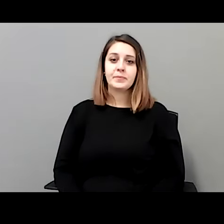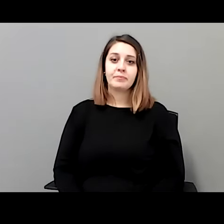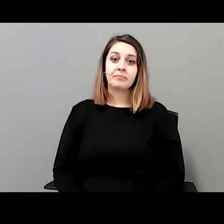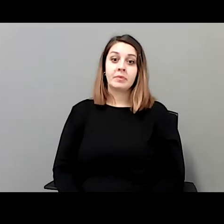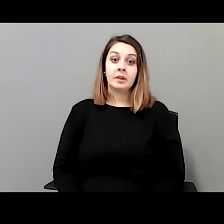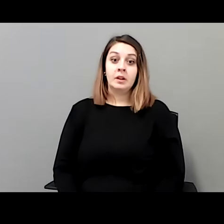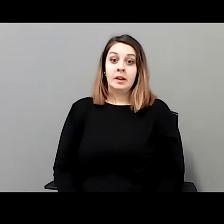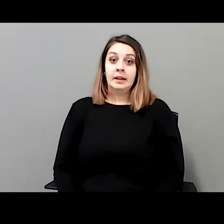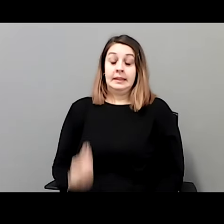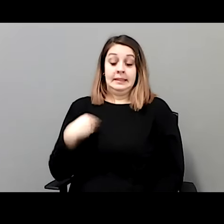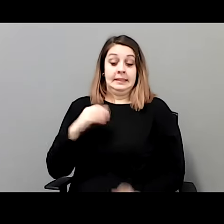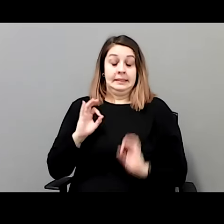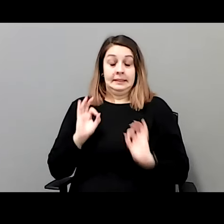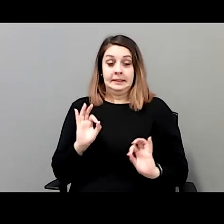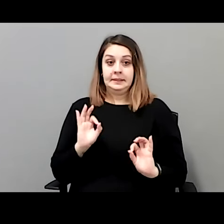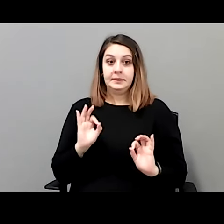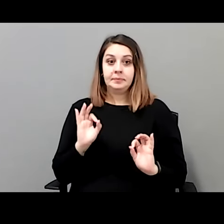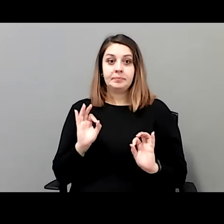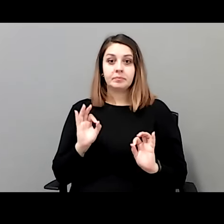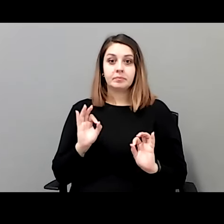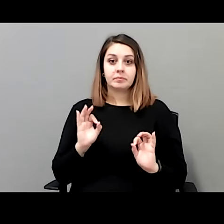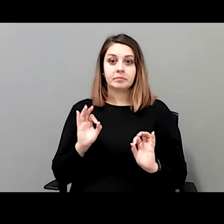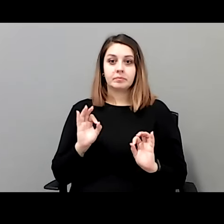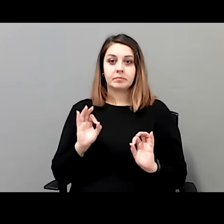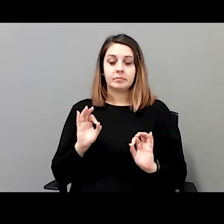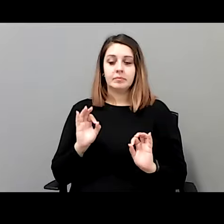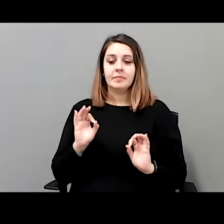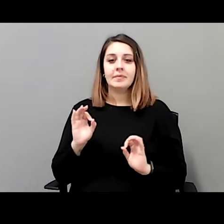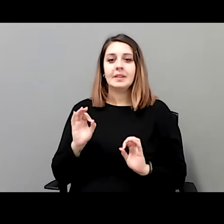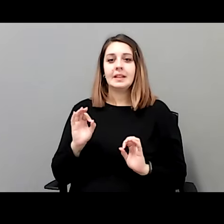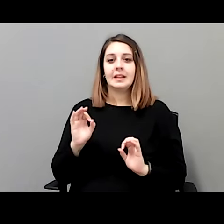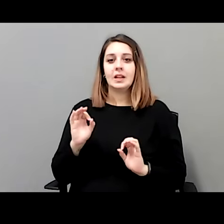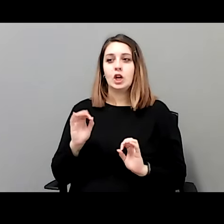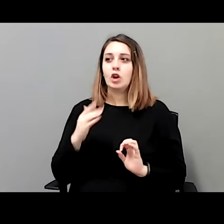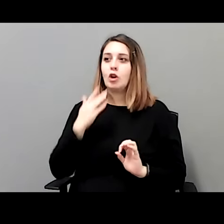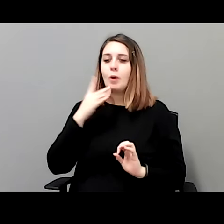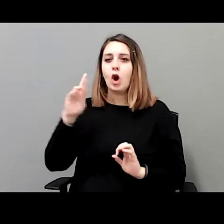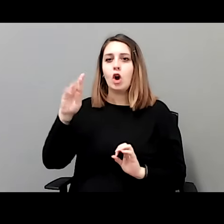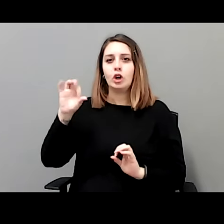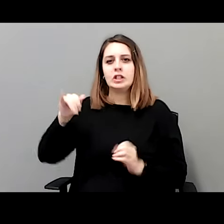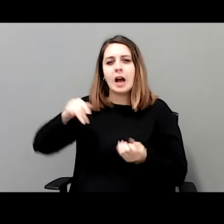Dicho esto, la llama de Rosa yo creo que ha aprendido mucho